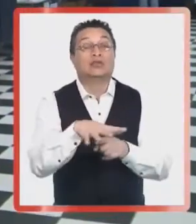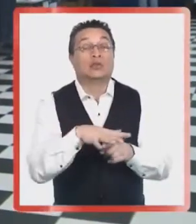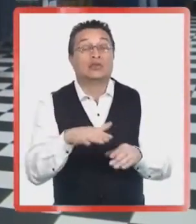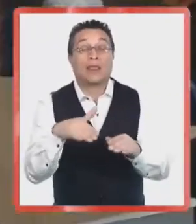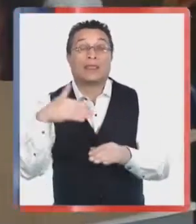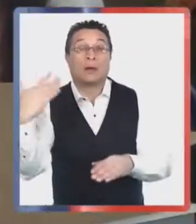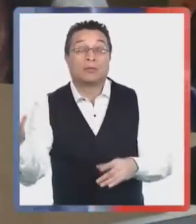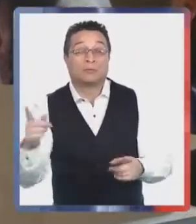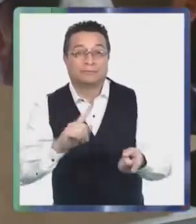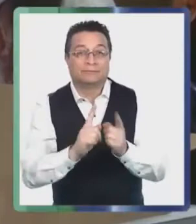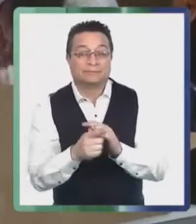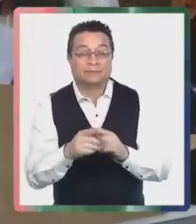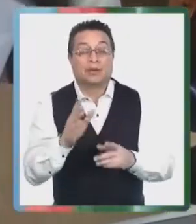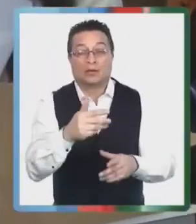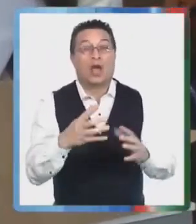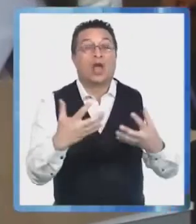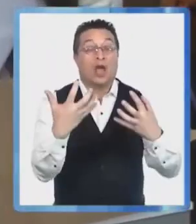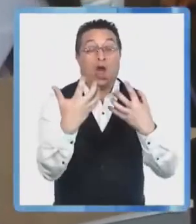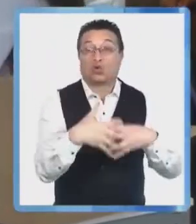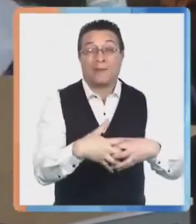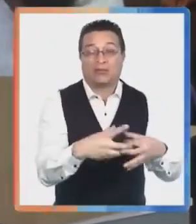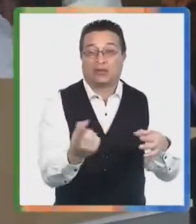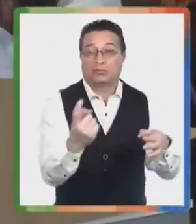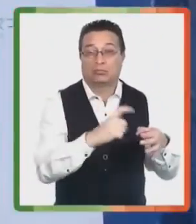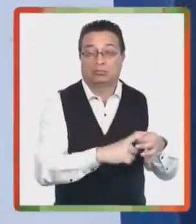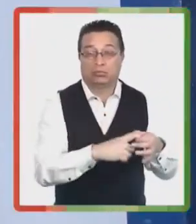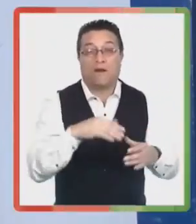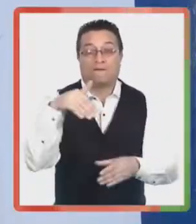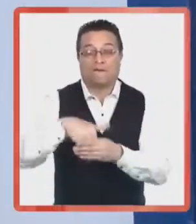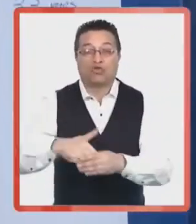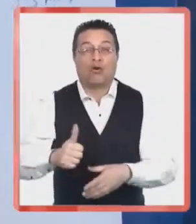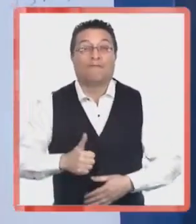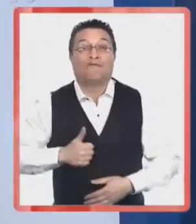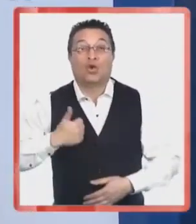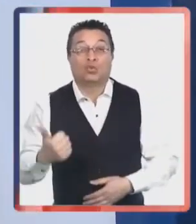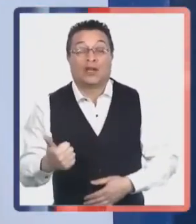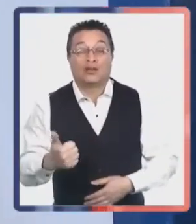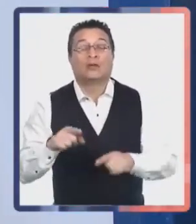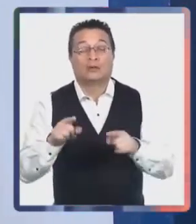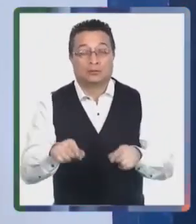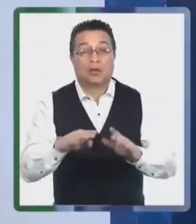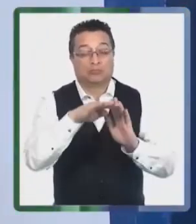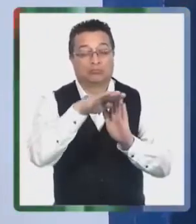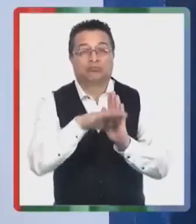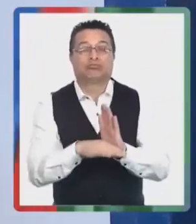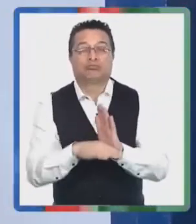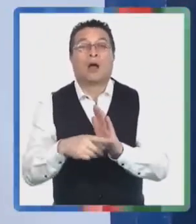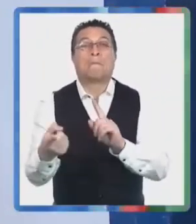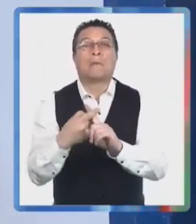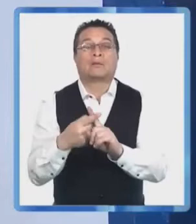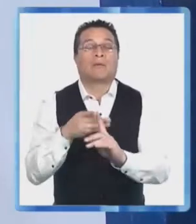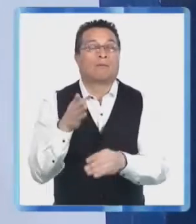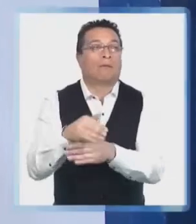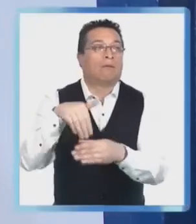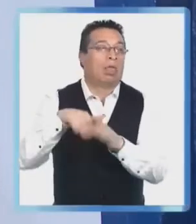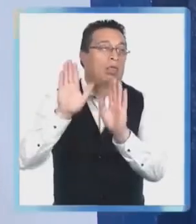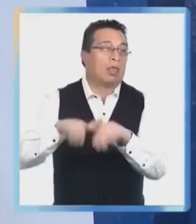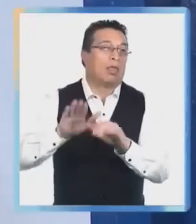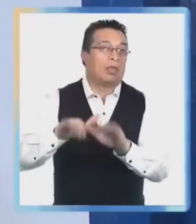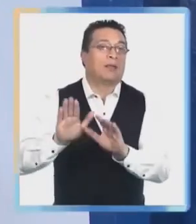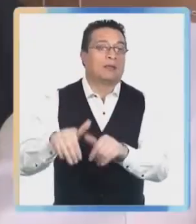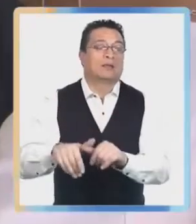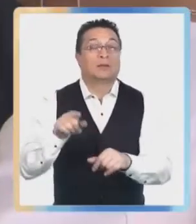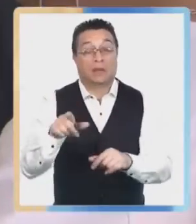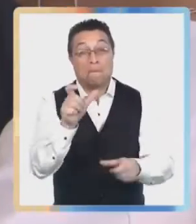después, que es de inscripción automática con voto voluntario, lo que tuvimos fue un descenso en la participación electoral, toda vez que, aunque